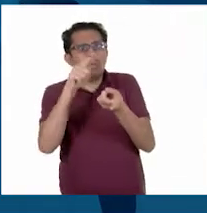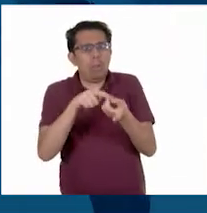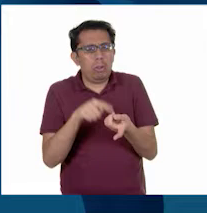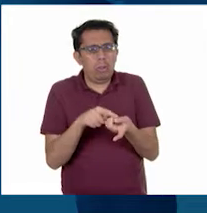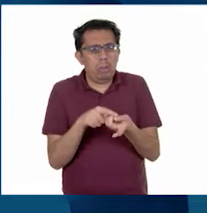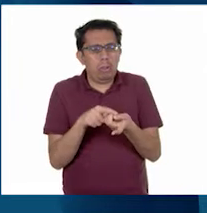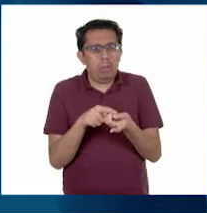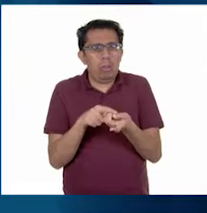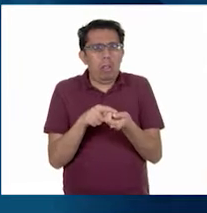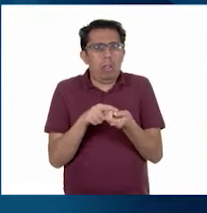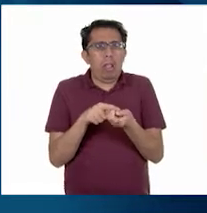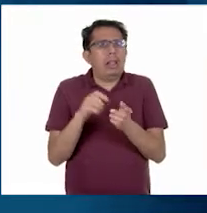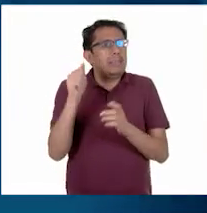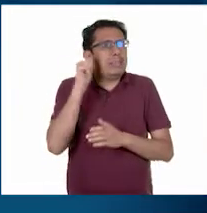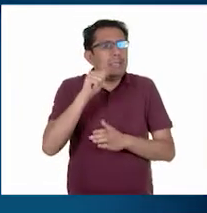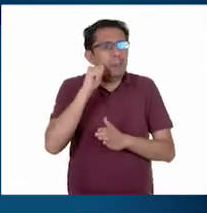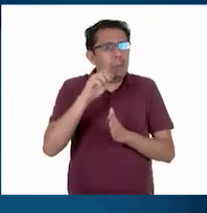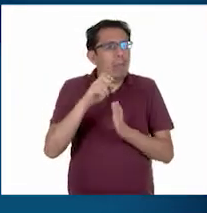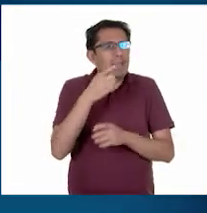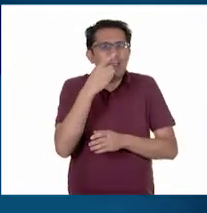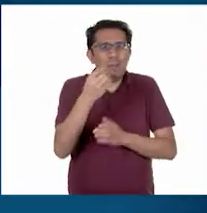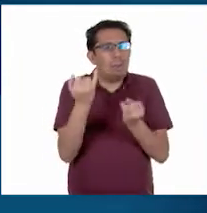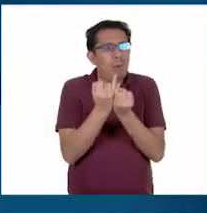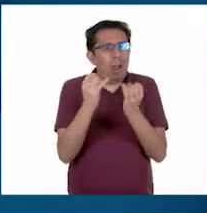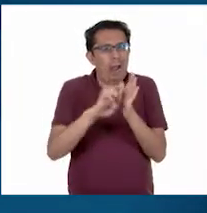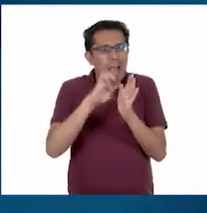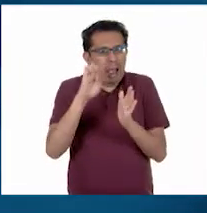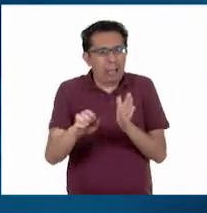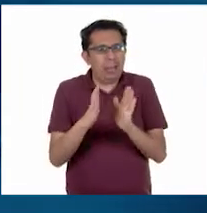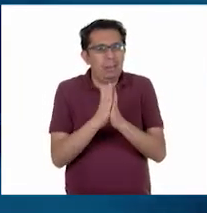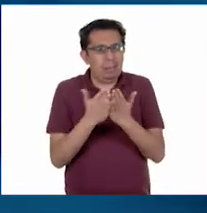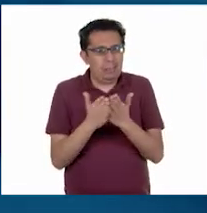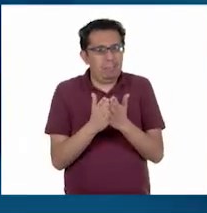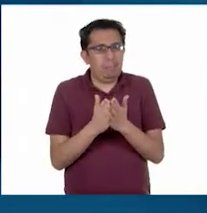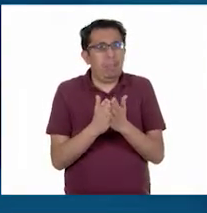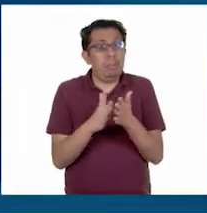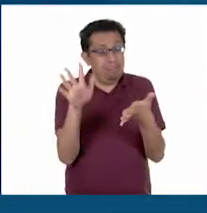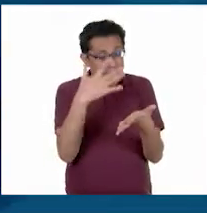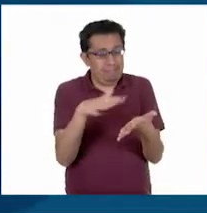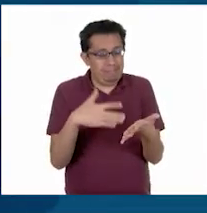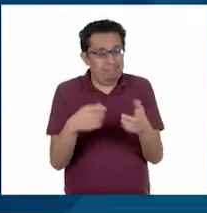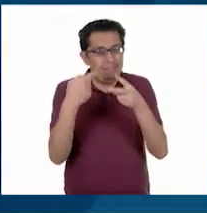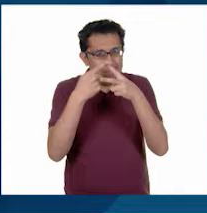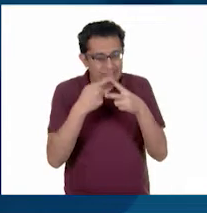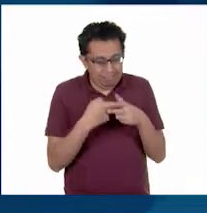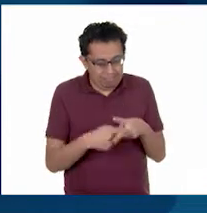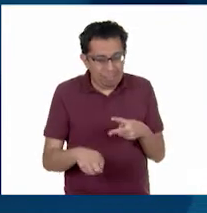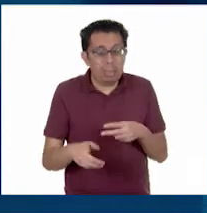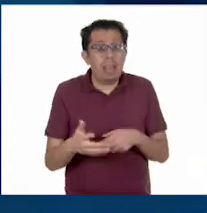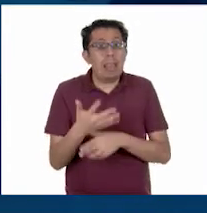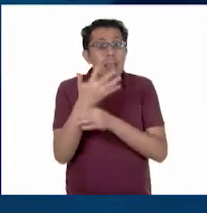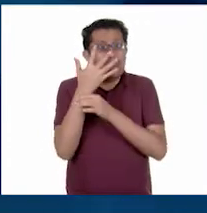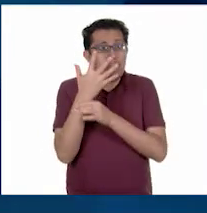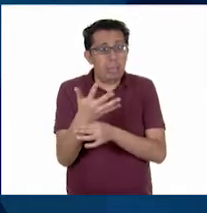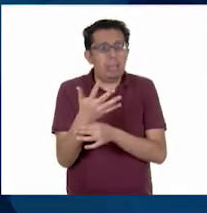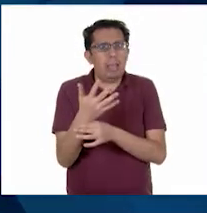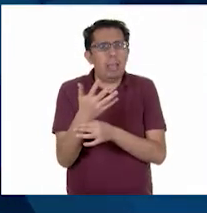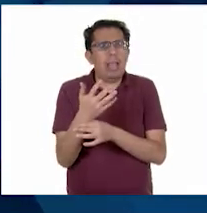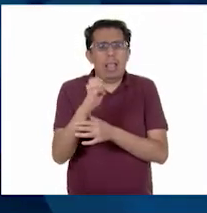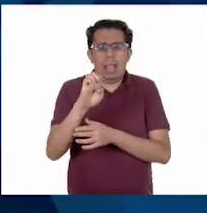cuando mencionamos el ejemplo de los libros. ¿Están de acuerdo? Listos, vamos a leer. Dice el